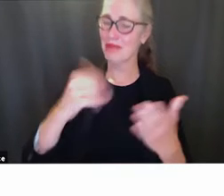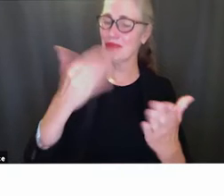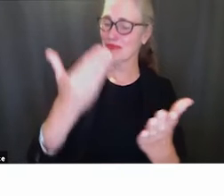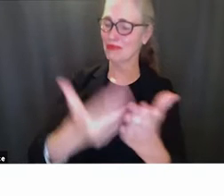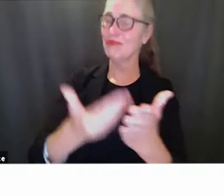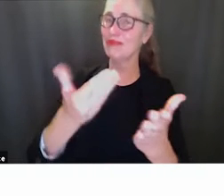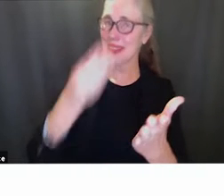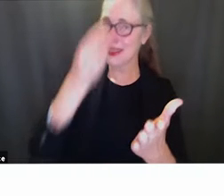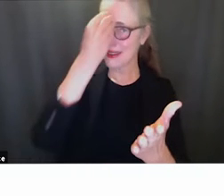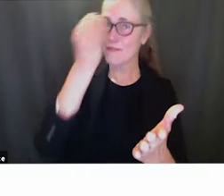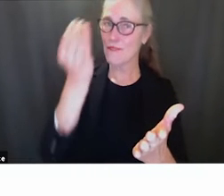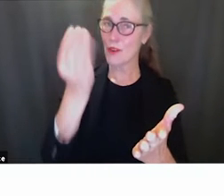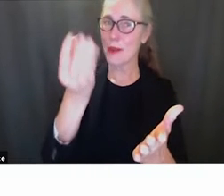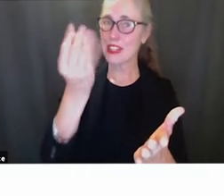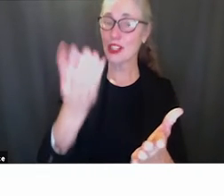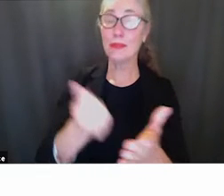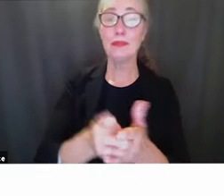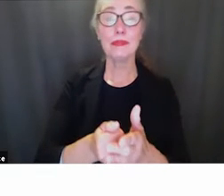esa información.